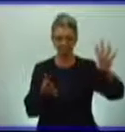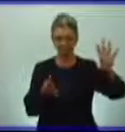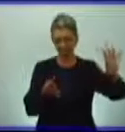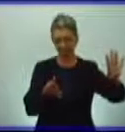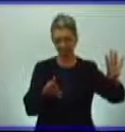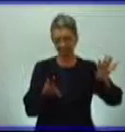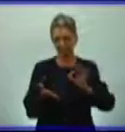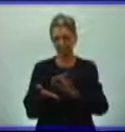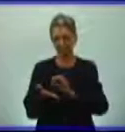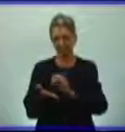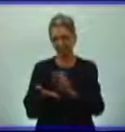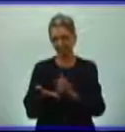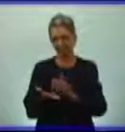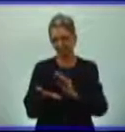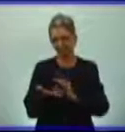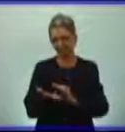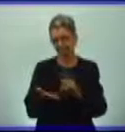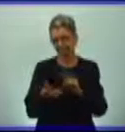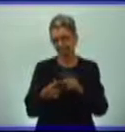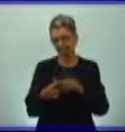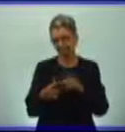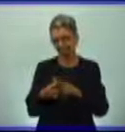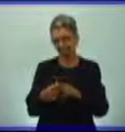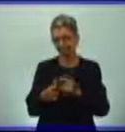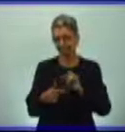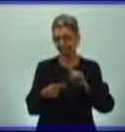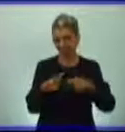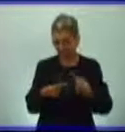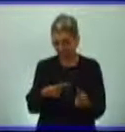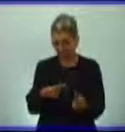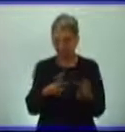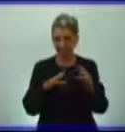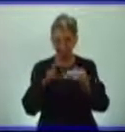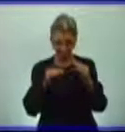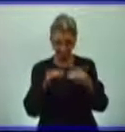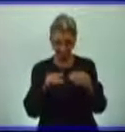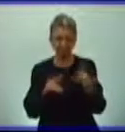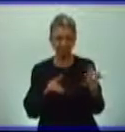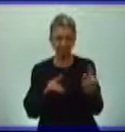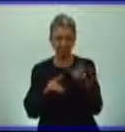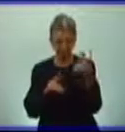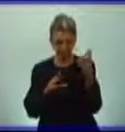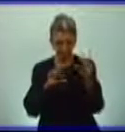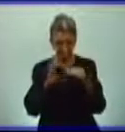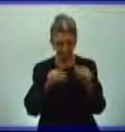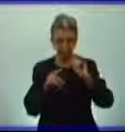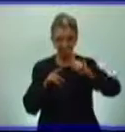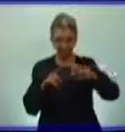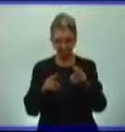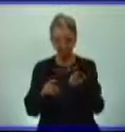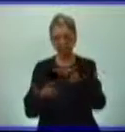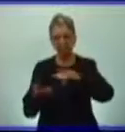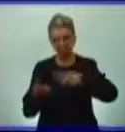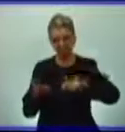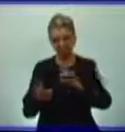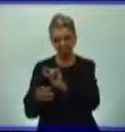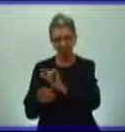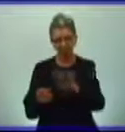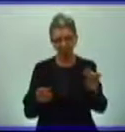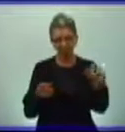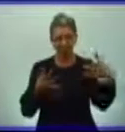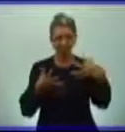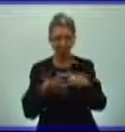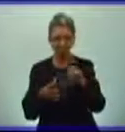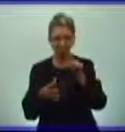de su libro de texto. Después que las observen y conversen, los estudiantes pueden escribir oraciones relacionadas con esas